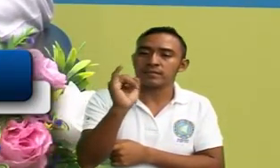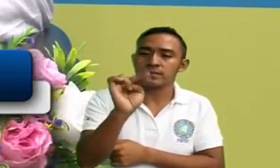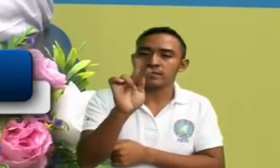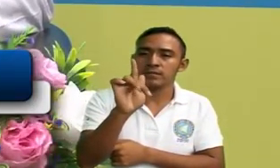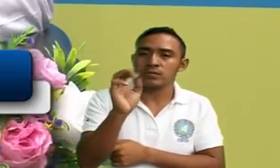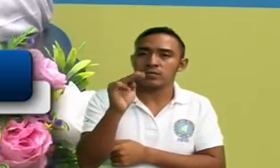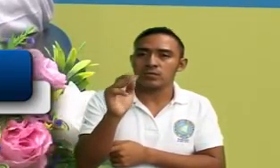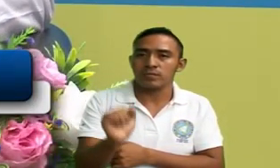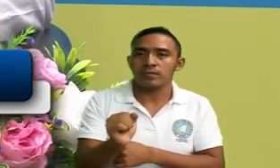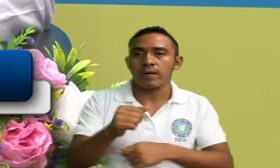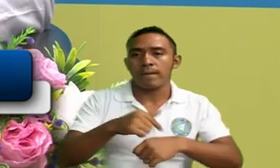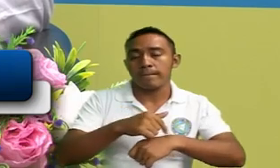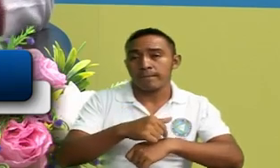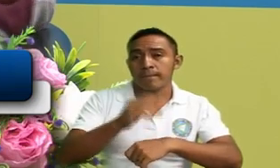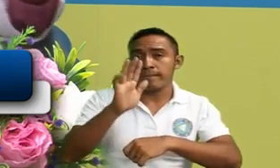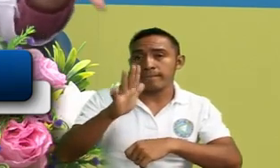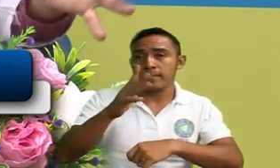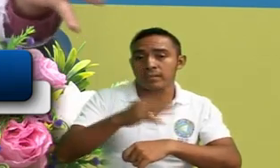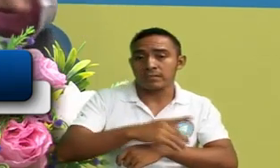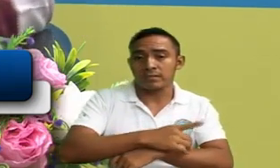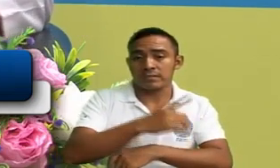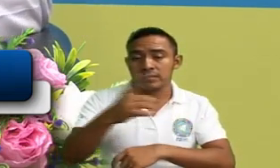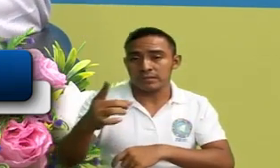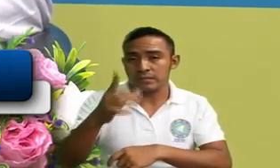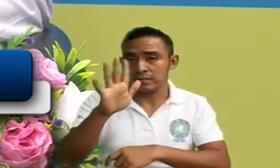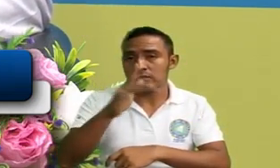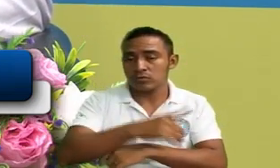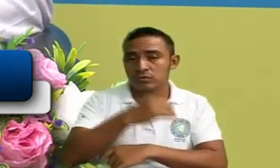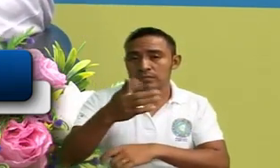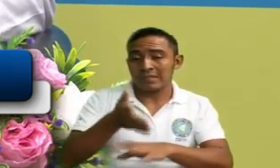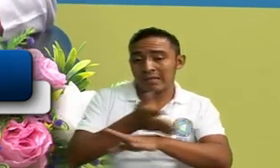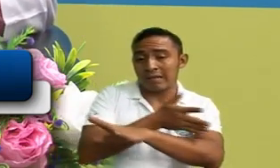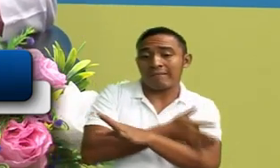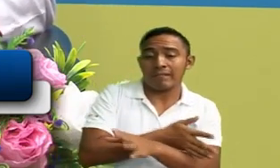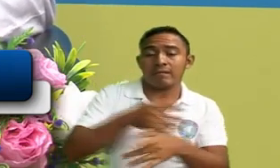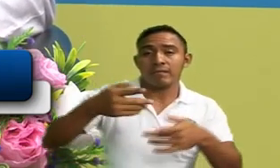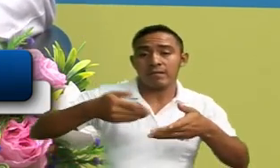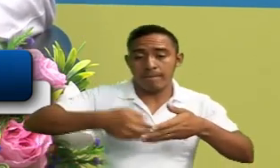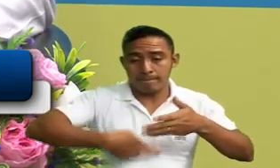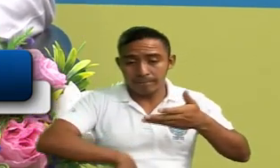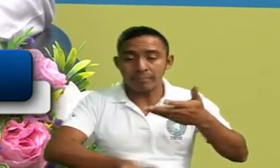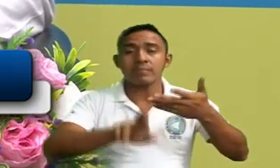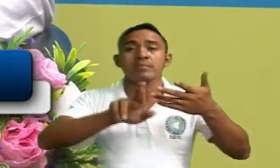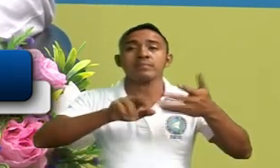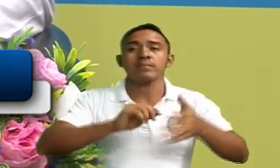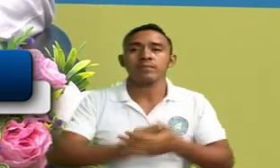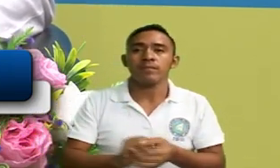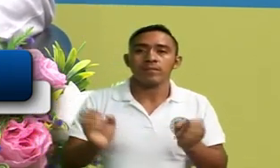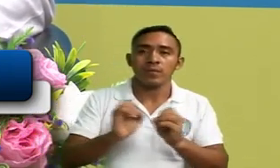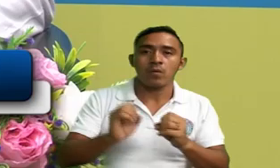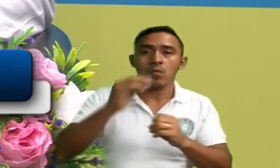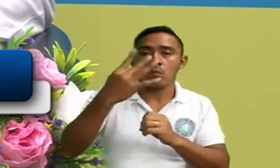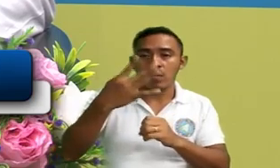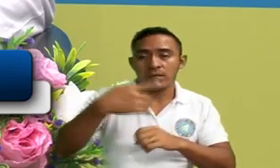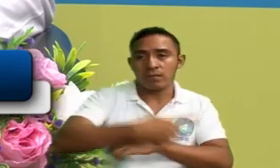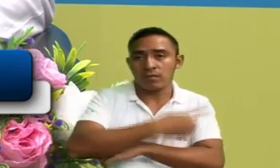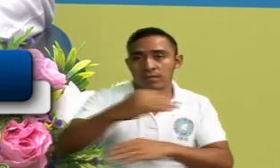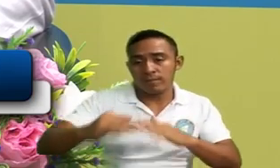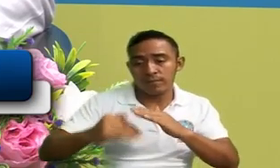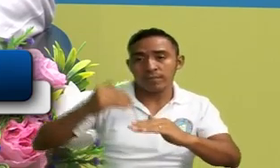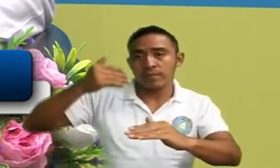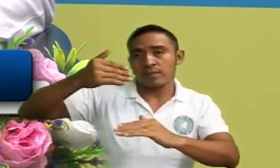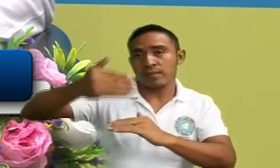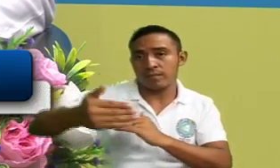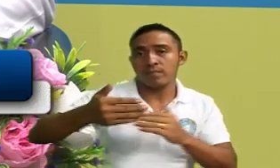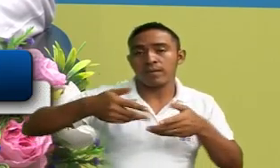duran 5 días previos al periodo menstrual, que dura 4 días o termina 4 días